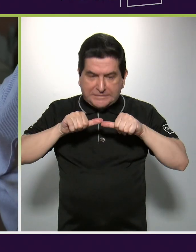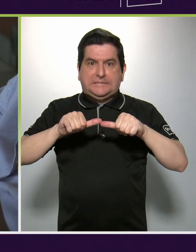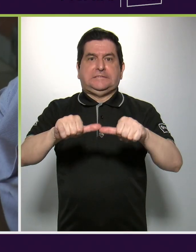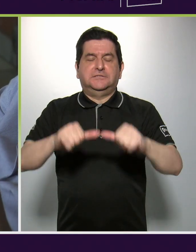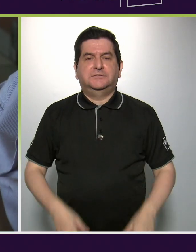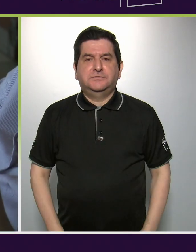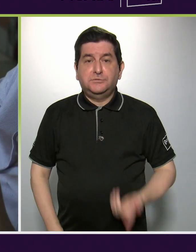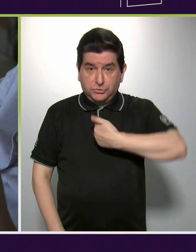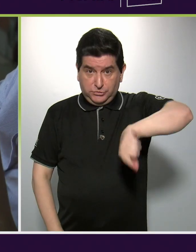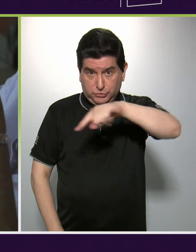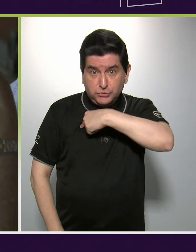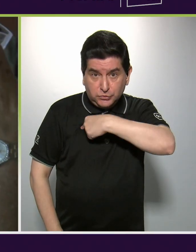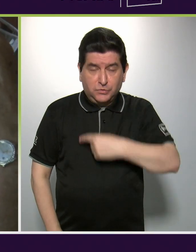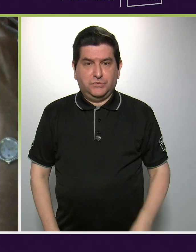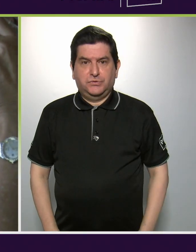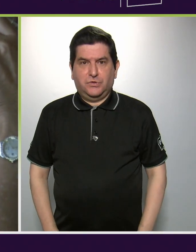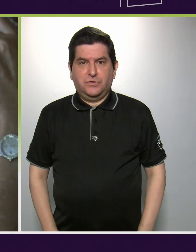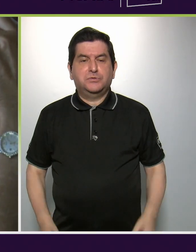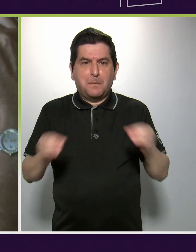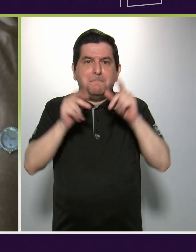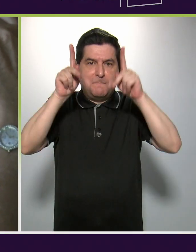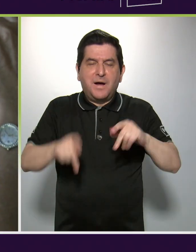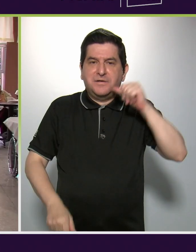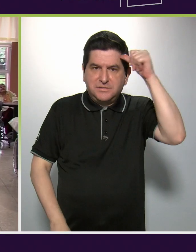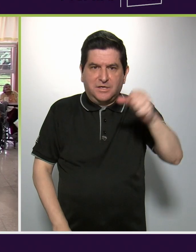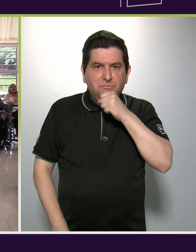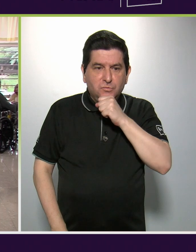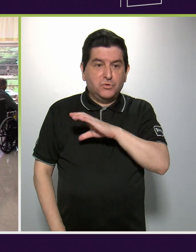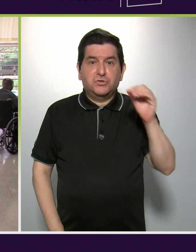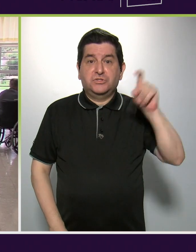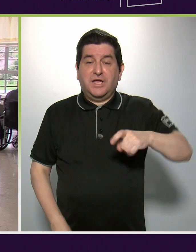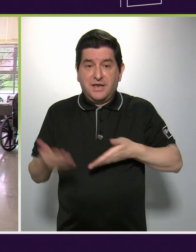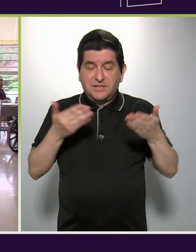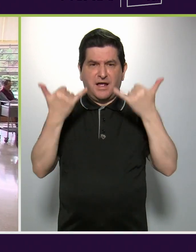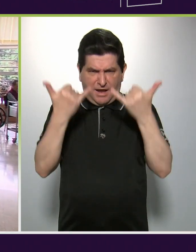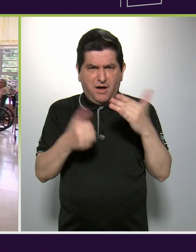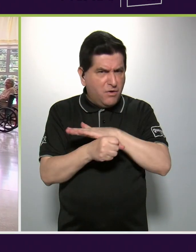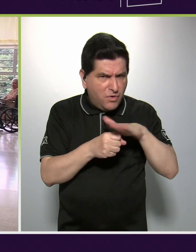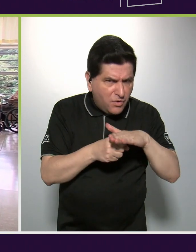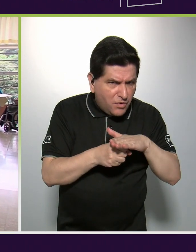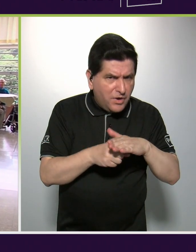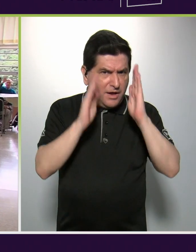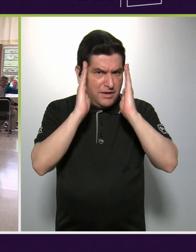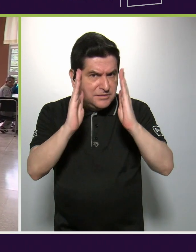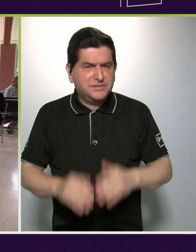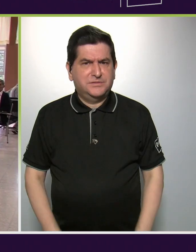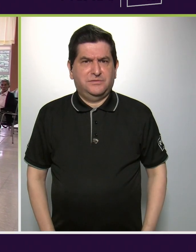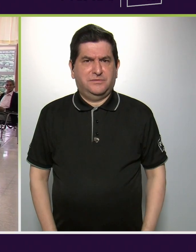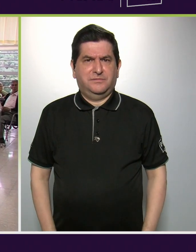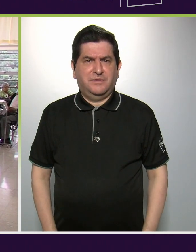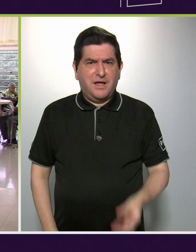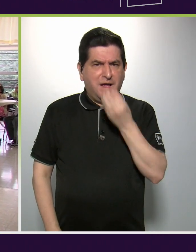sostenibilidad. Si vamos a hacer más y si esos más van a requerir de esos servicios, alcanza con lo que se tiene, alcanza con la cobertura.